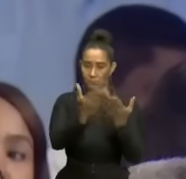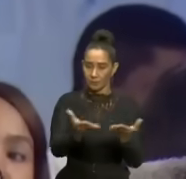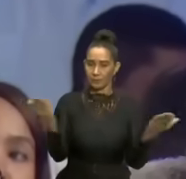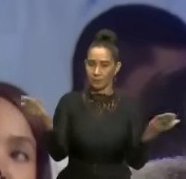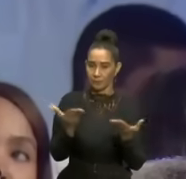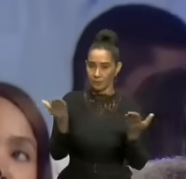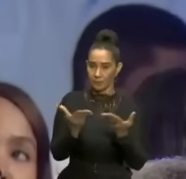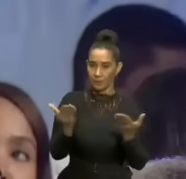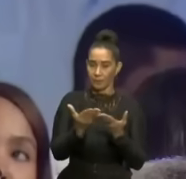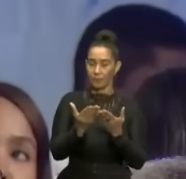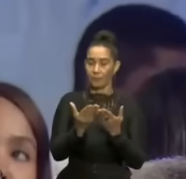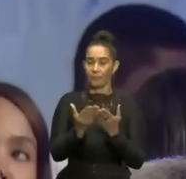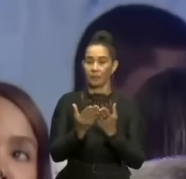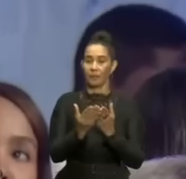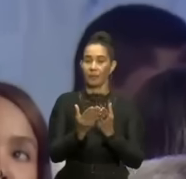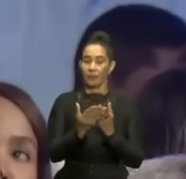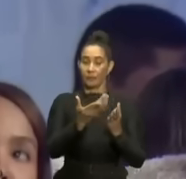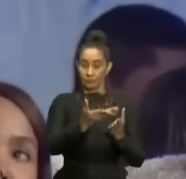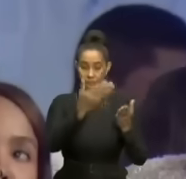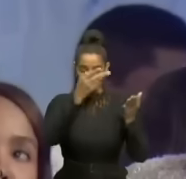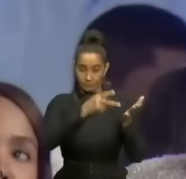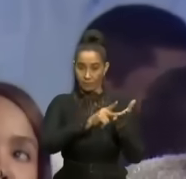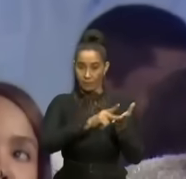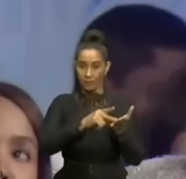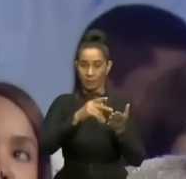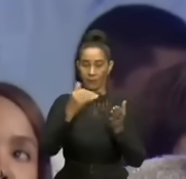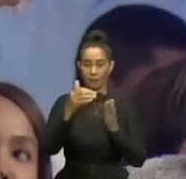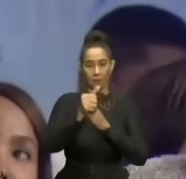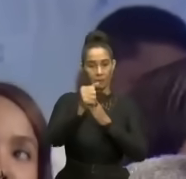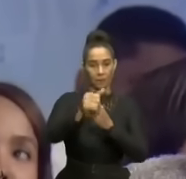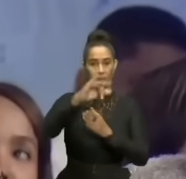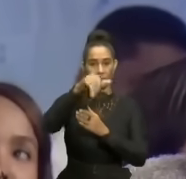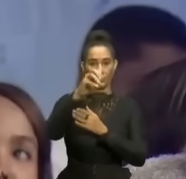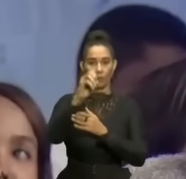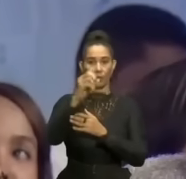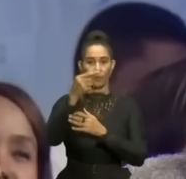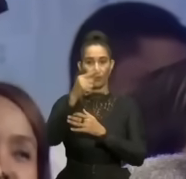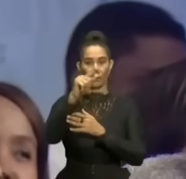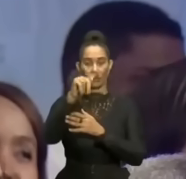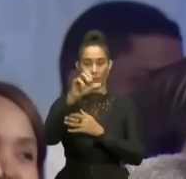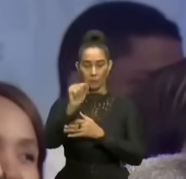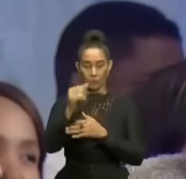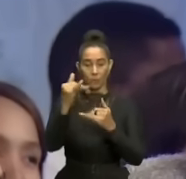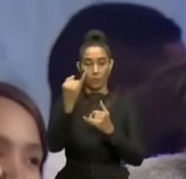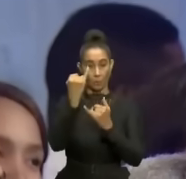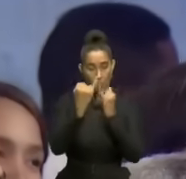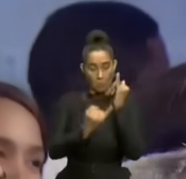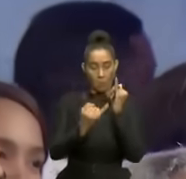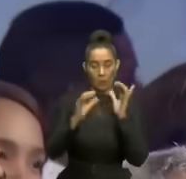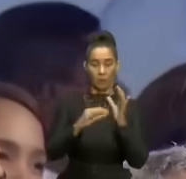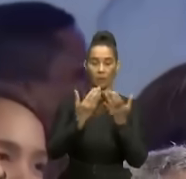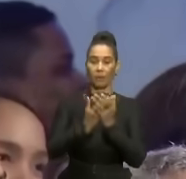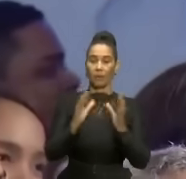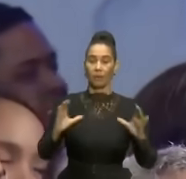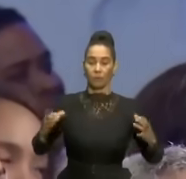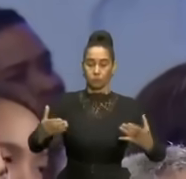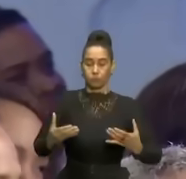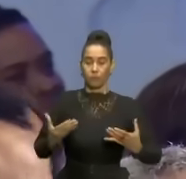tiene aquí de etiqueta y protocolo. De verdad, con Jorgito, que han estado gordito, está un poco ahora más flaco antes de llegar a